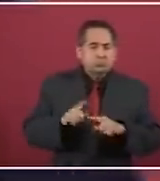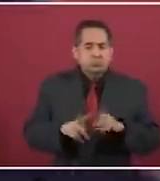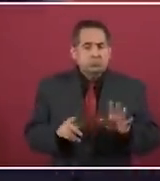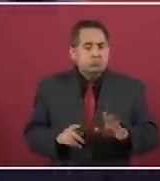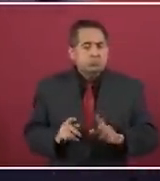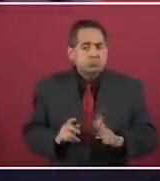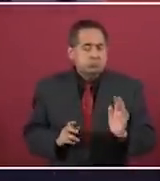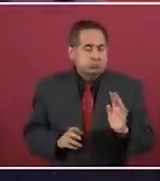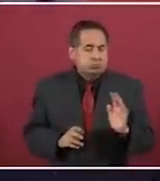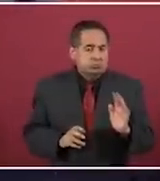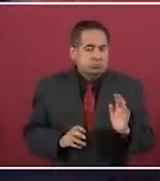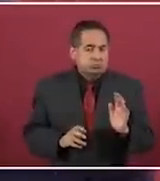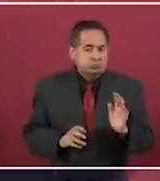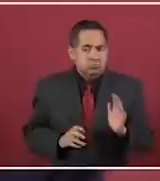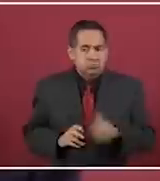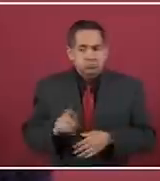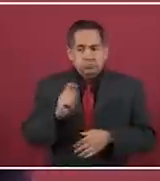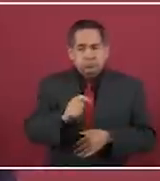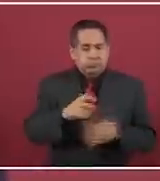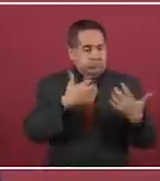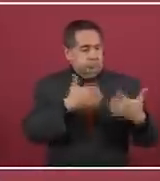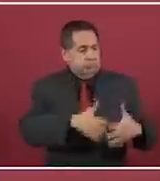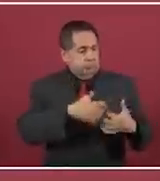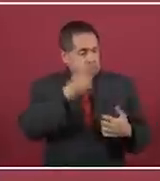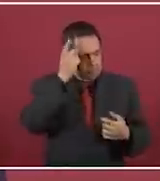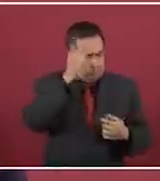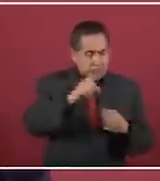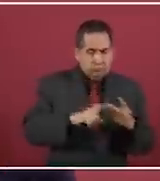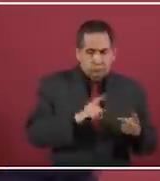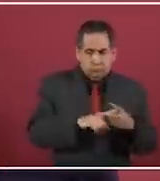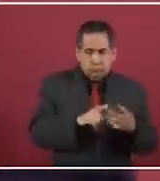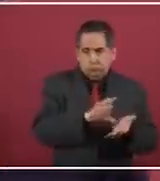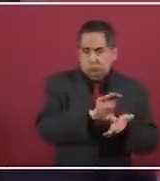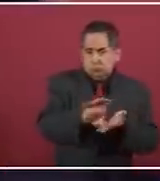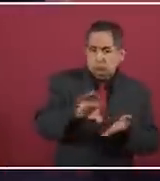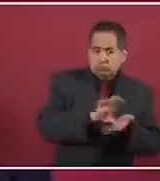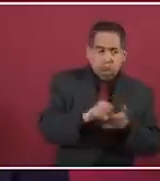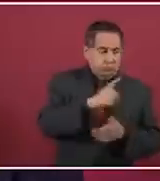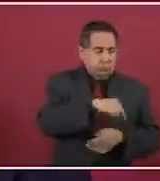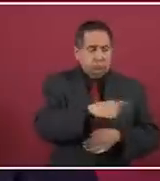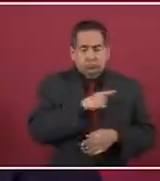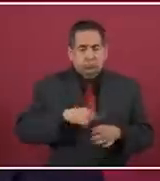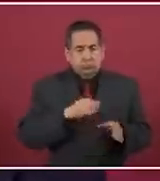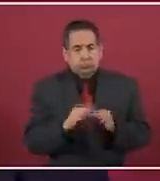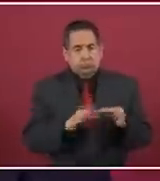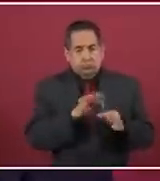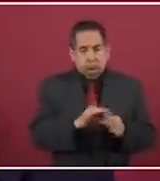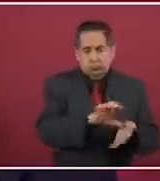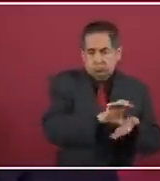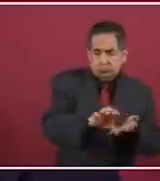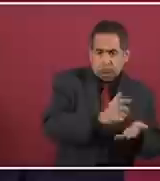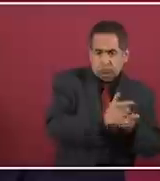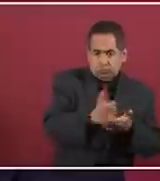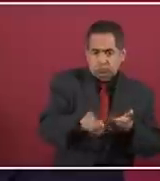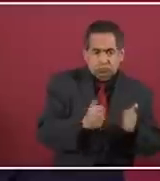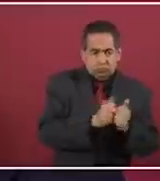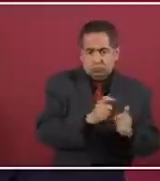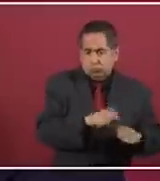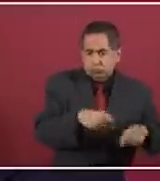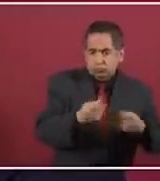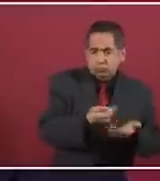por los empresarios porque tienen que cumplir con esta